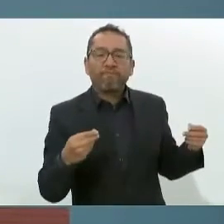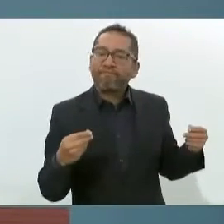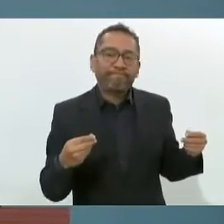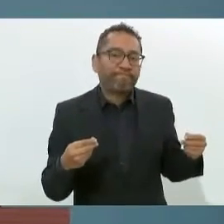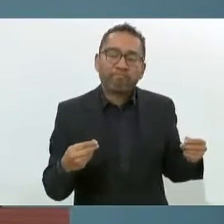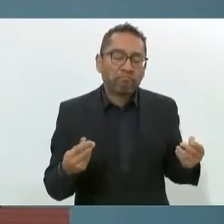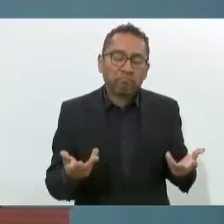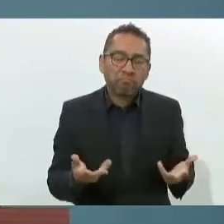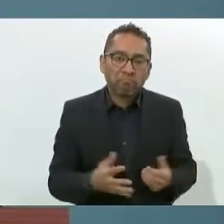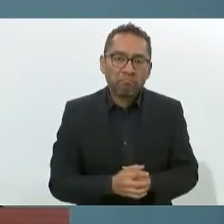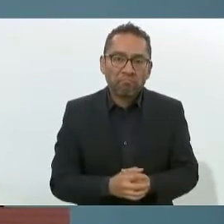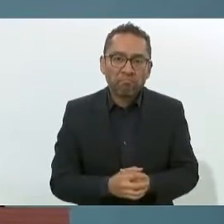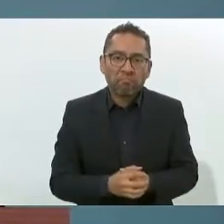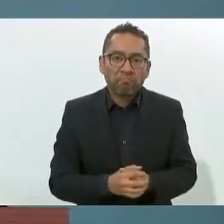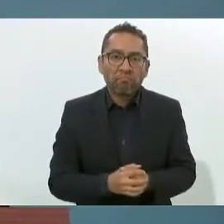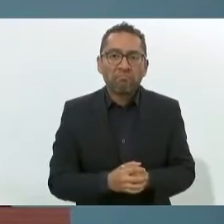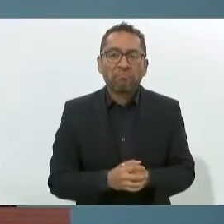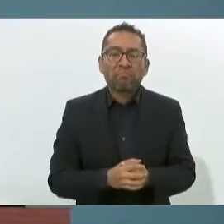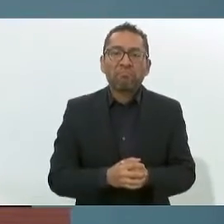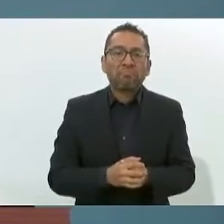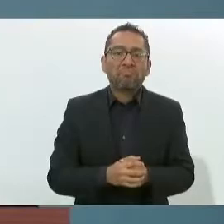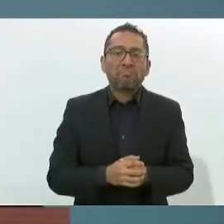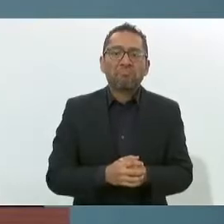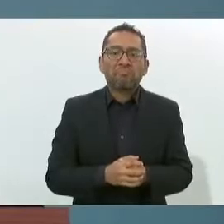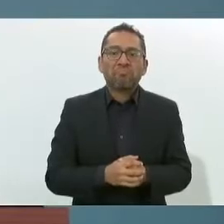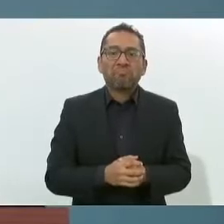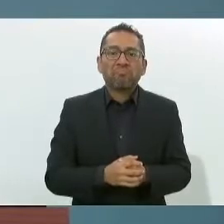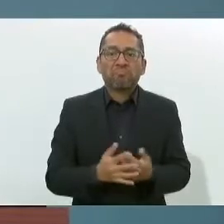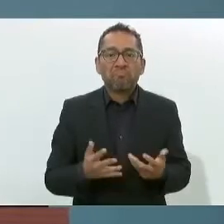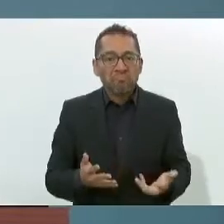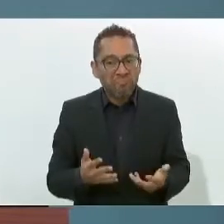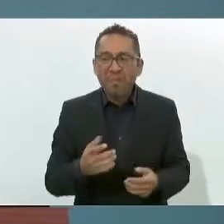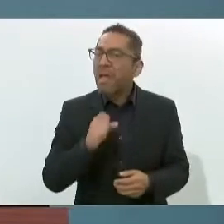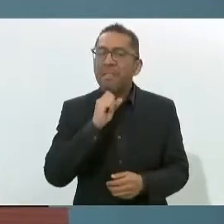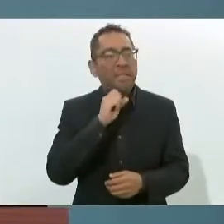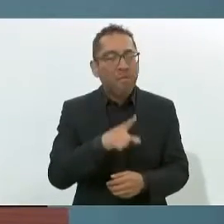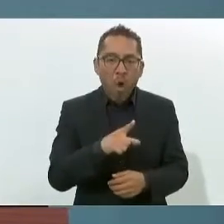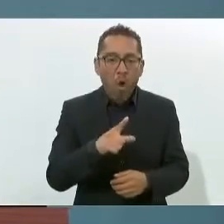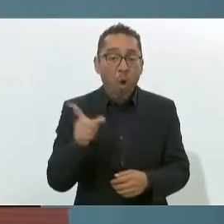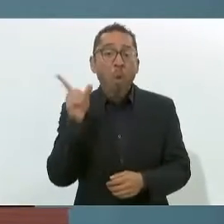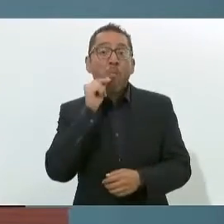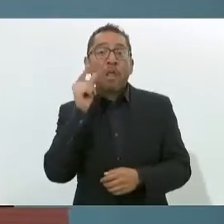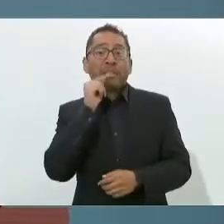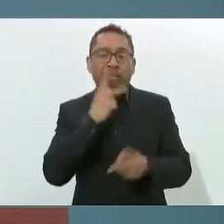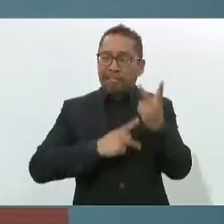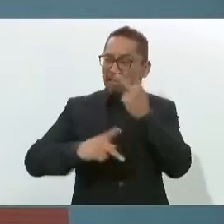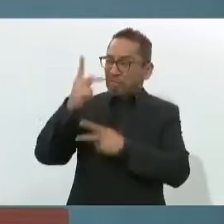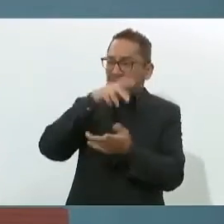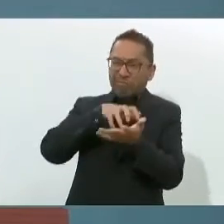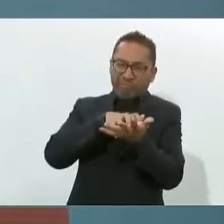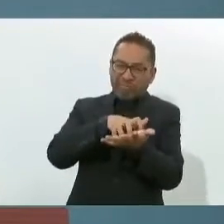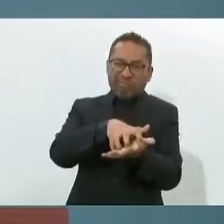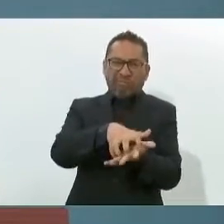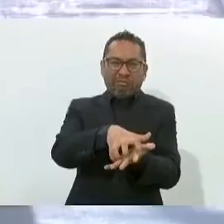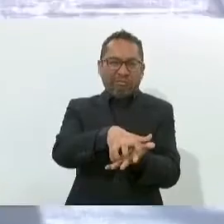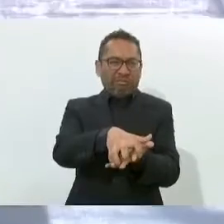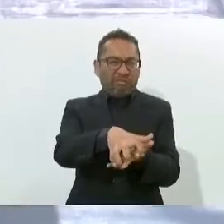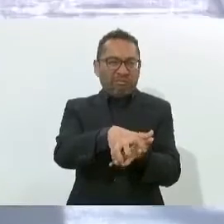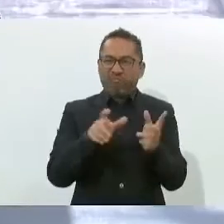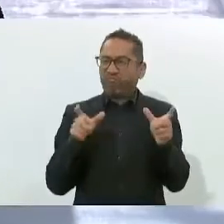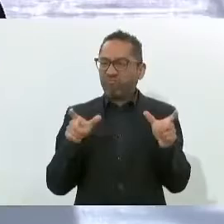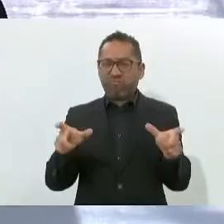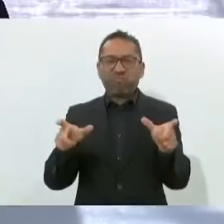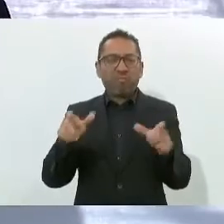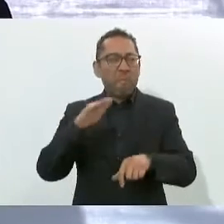Ni siquiera con más policías o elementos de